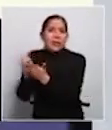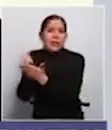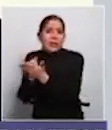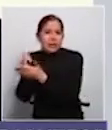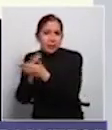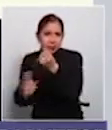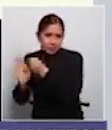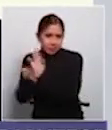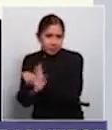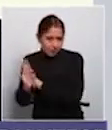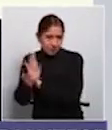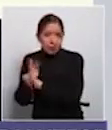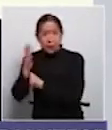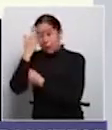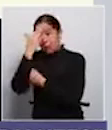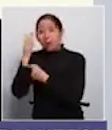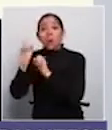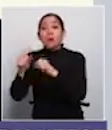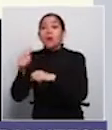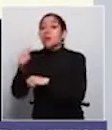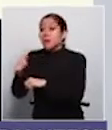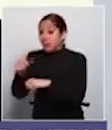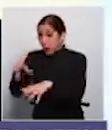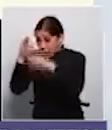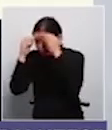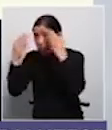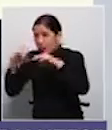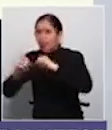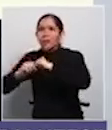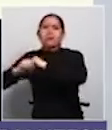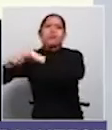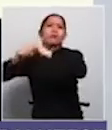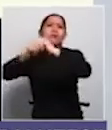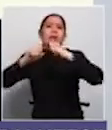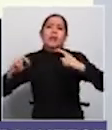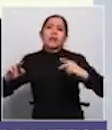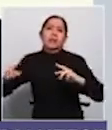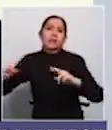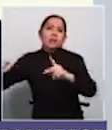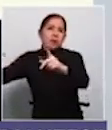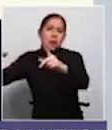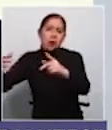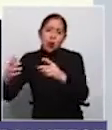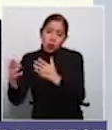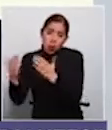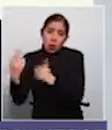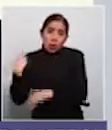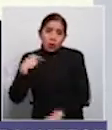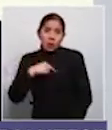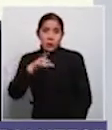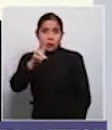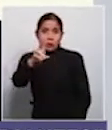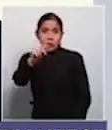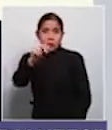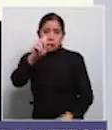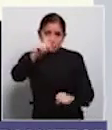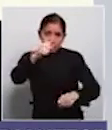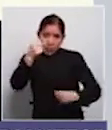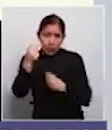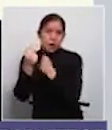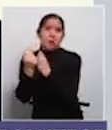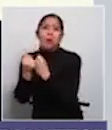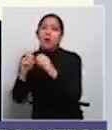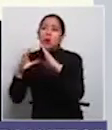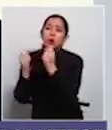se conviertan en difusores de estos mecanismos de prevención. Y espero que Bolivia TV nos colabore con la difusión de